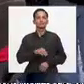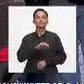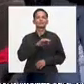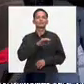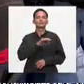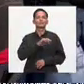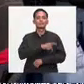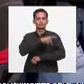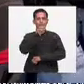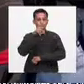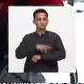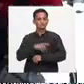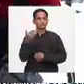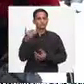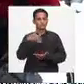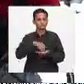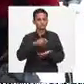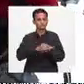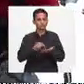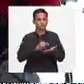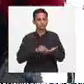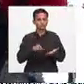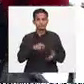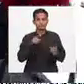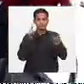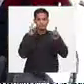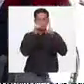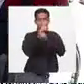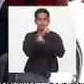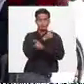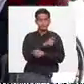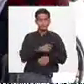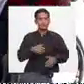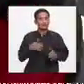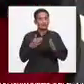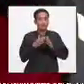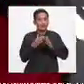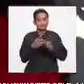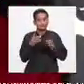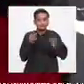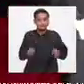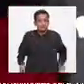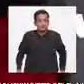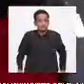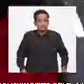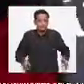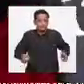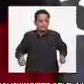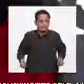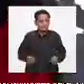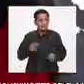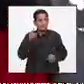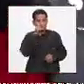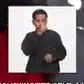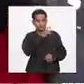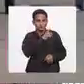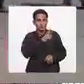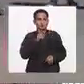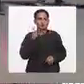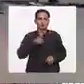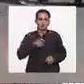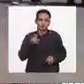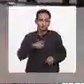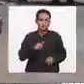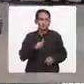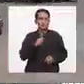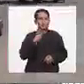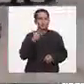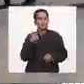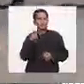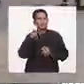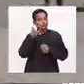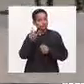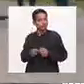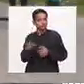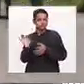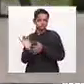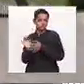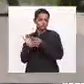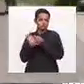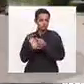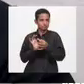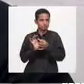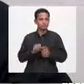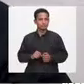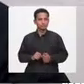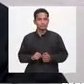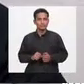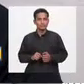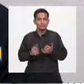pichincha ellos muchas veces tienen dificultad para trasladarse sus recintos electorales por lo que necesitan de manos amigas el